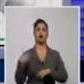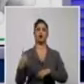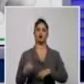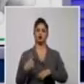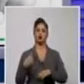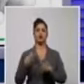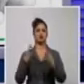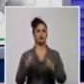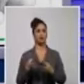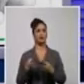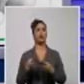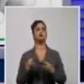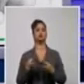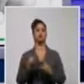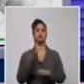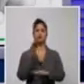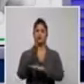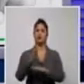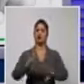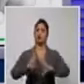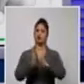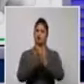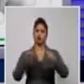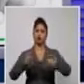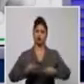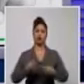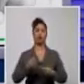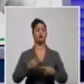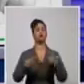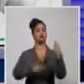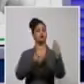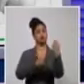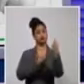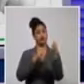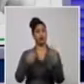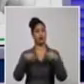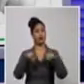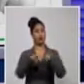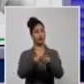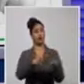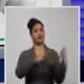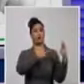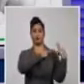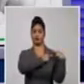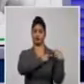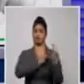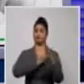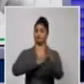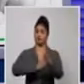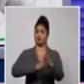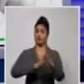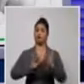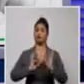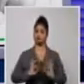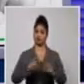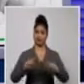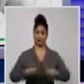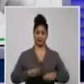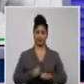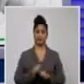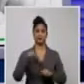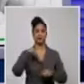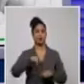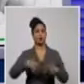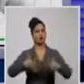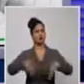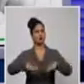participación de todos para cortar la propagación del nuevo coronavirus. En medio de este panorama epidemiológico tan adverso, conocimos